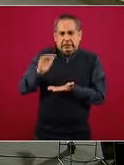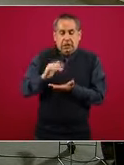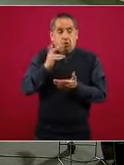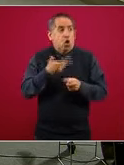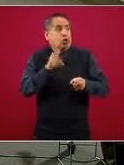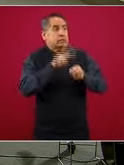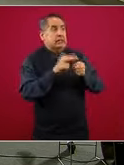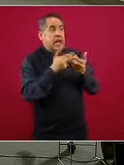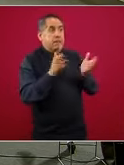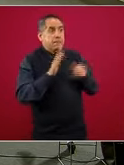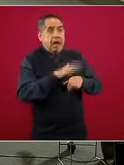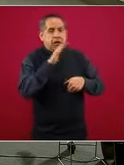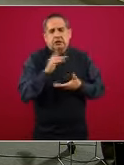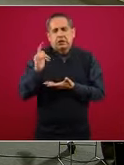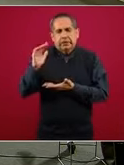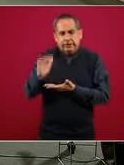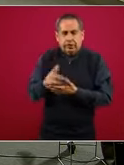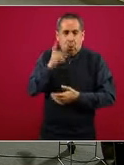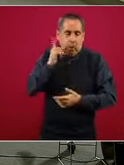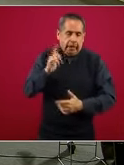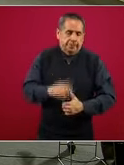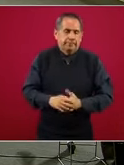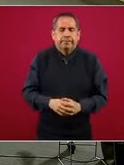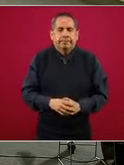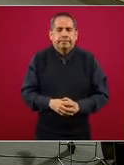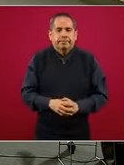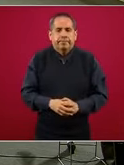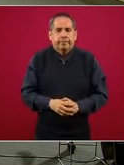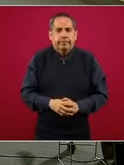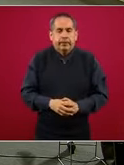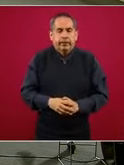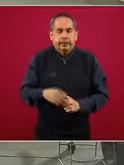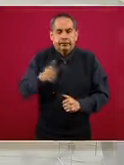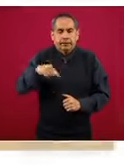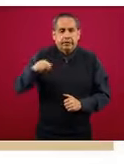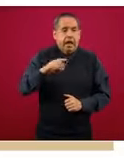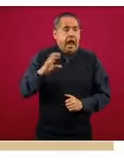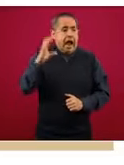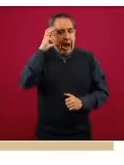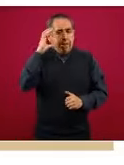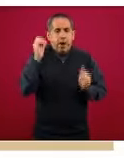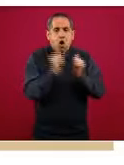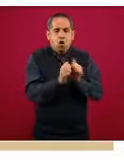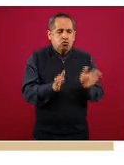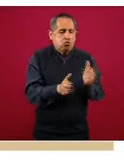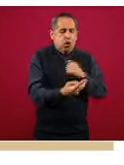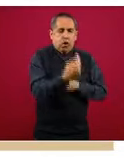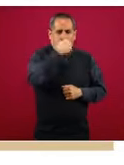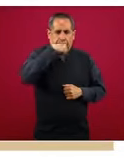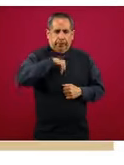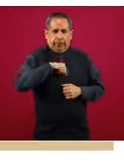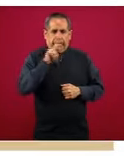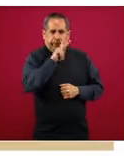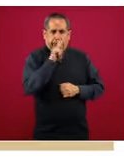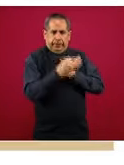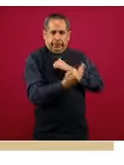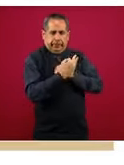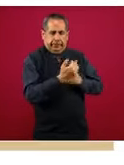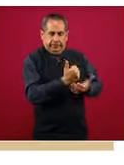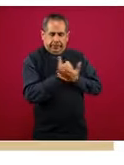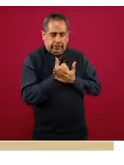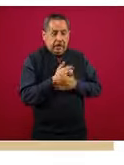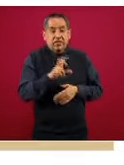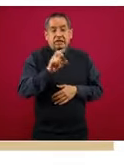amplió la capacidad. La siguiente. Para camas con ventilador, 38% a nivel nacional